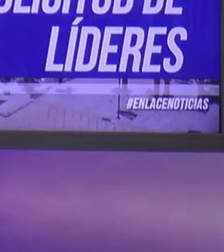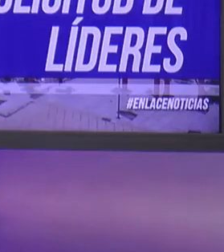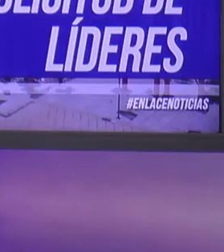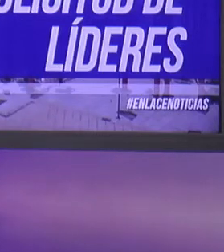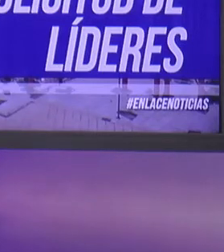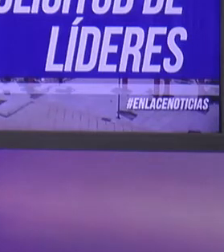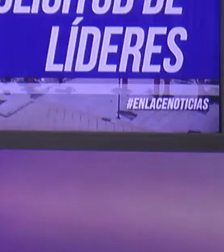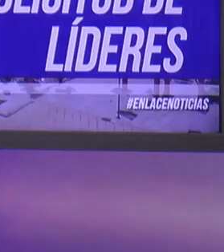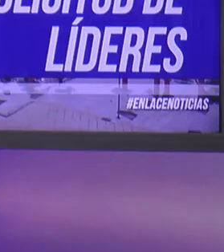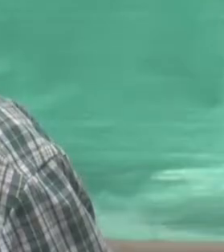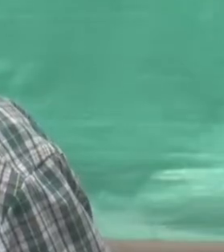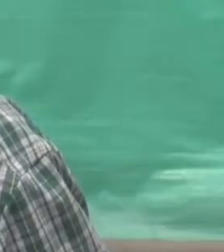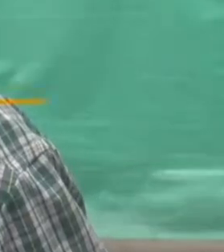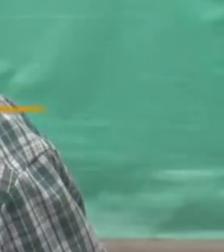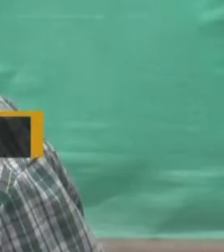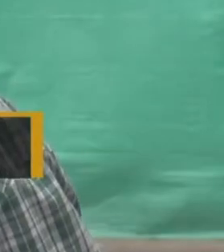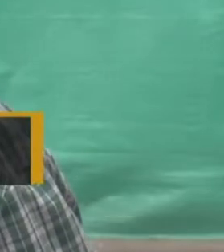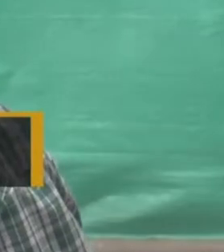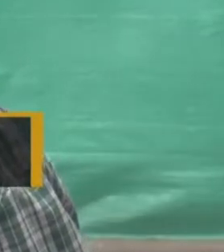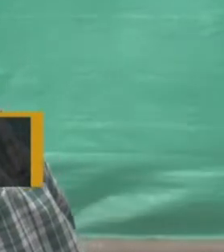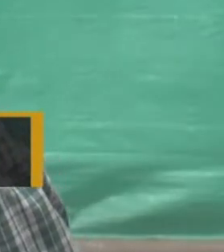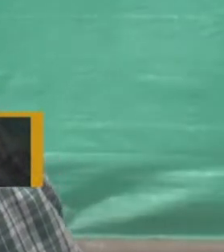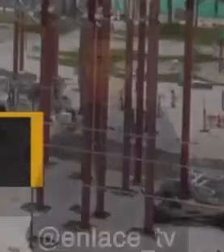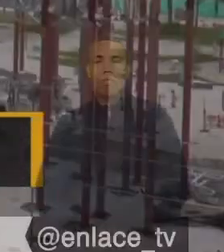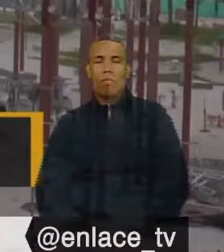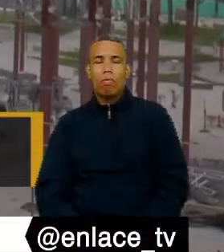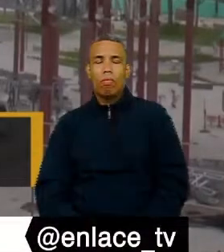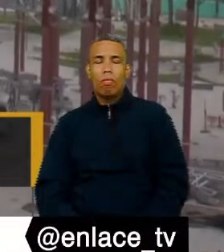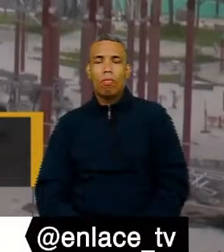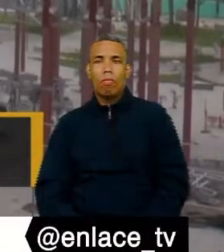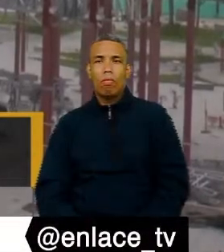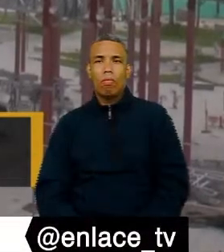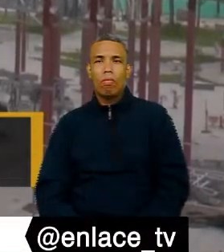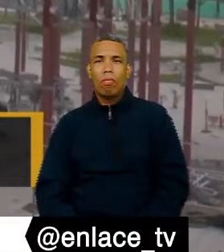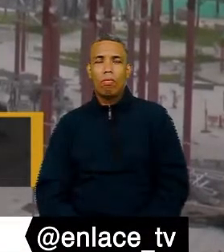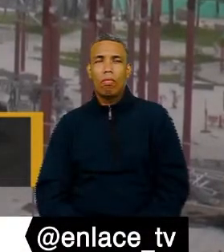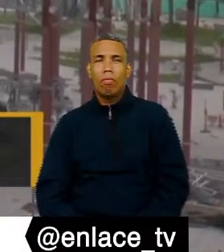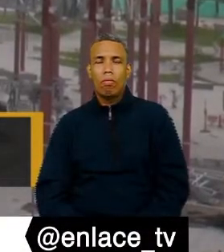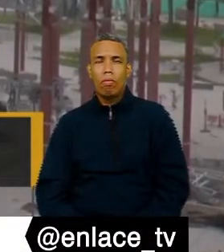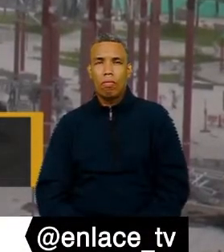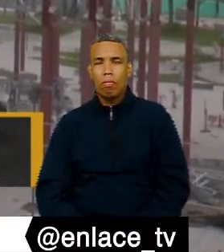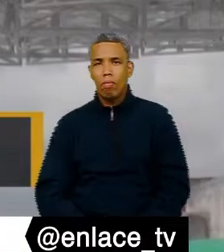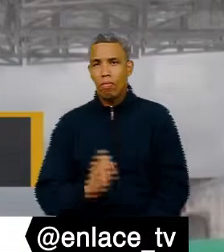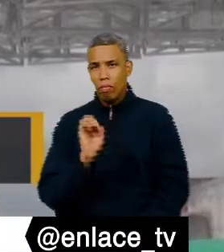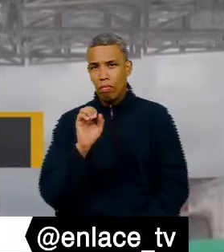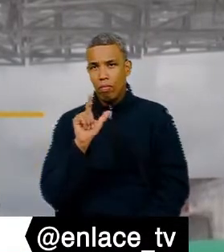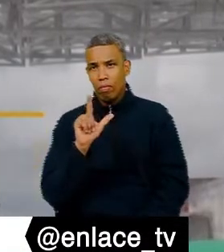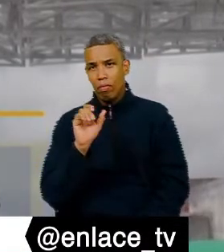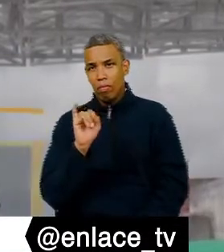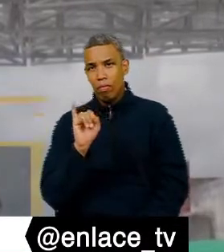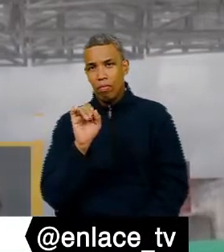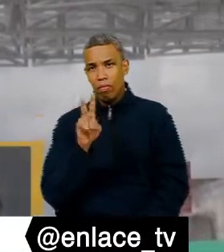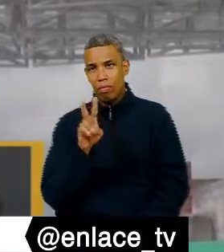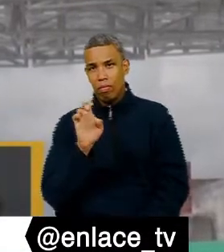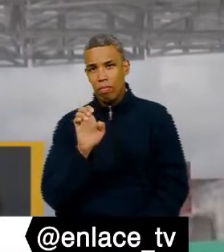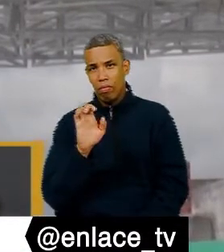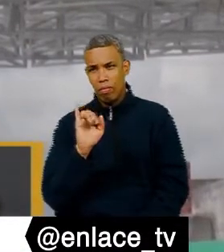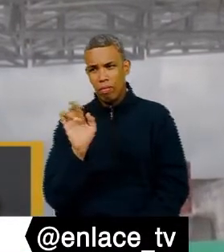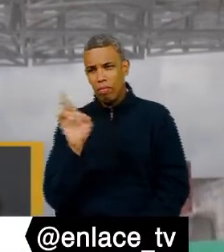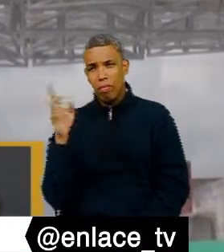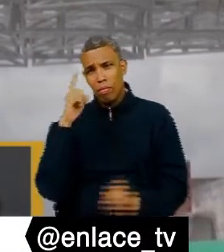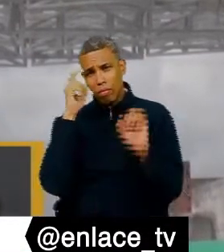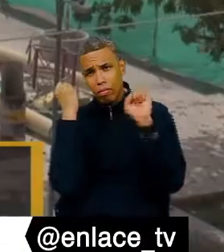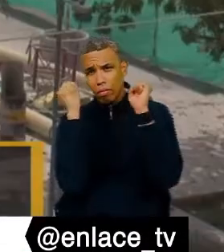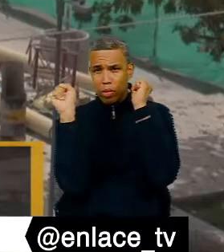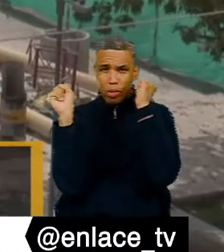ejecución. Oliverio Devia es veedor de esta obra y presidente de la Junta de Acción Comunal del Barrio Colombia. Él se mostró preocupado ante la negativa